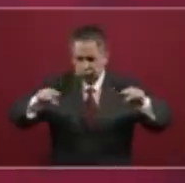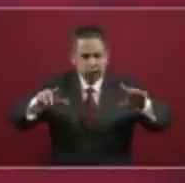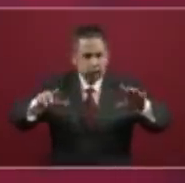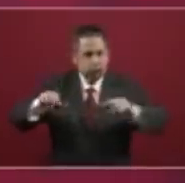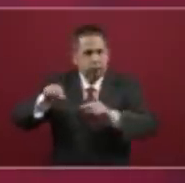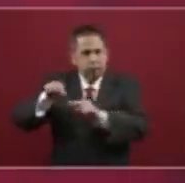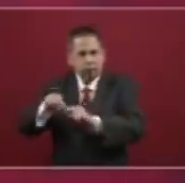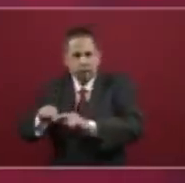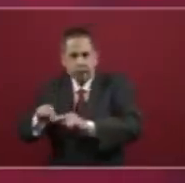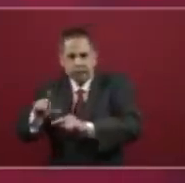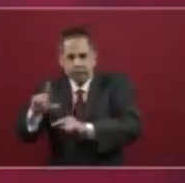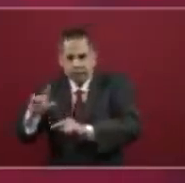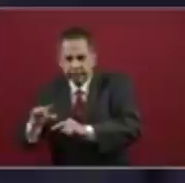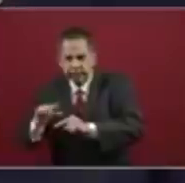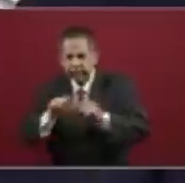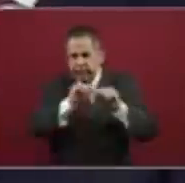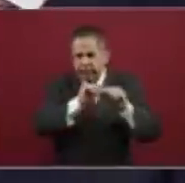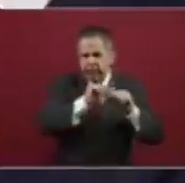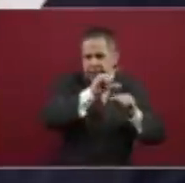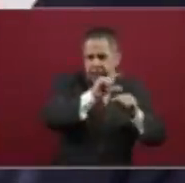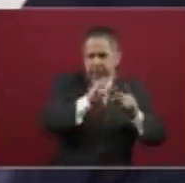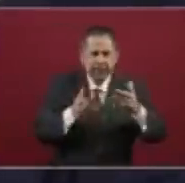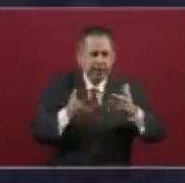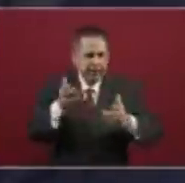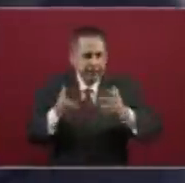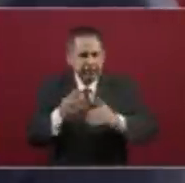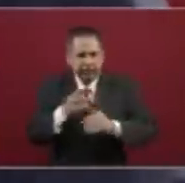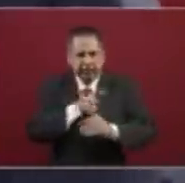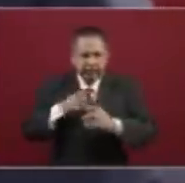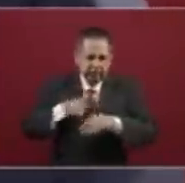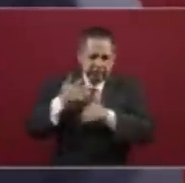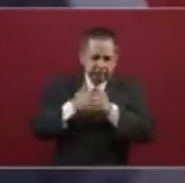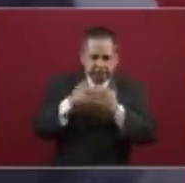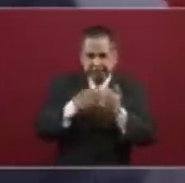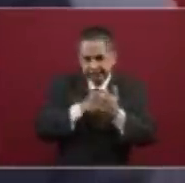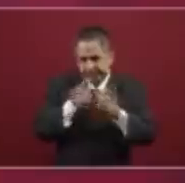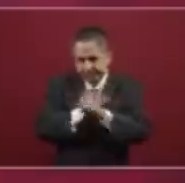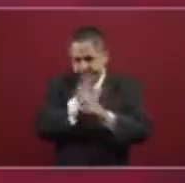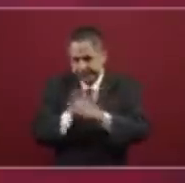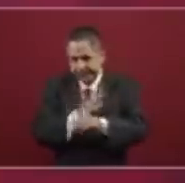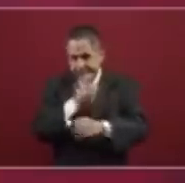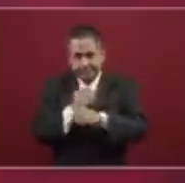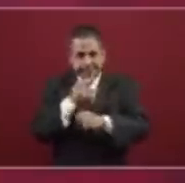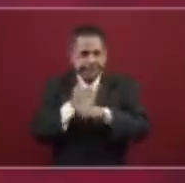Entonces, todo esto se tiene que ir mejorando.